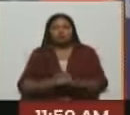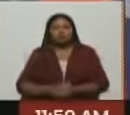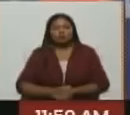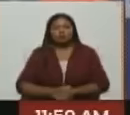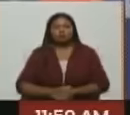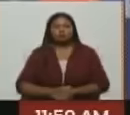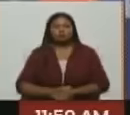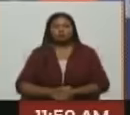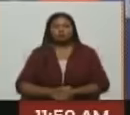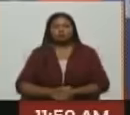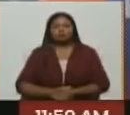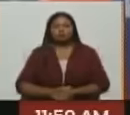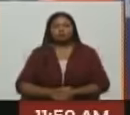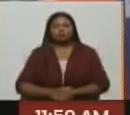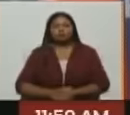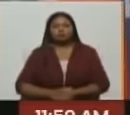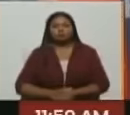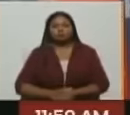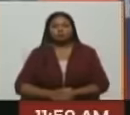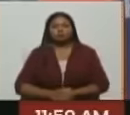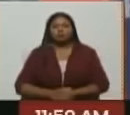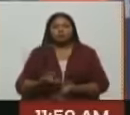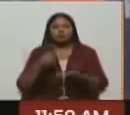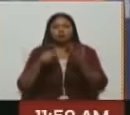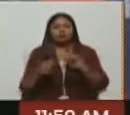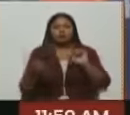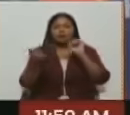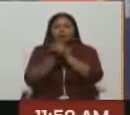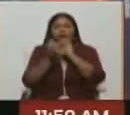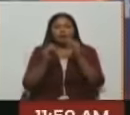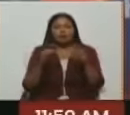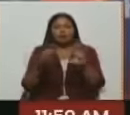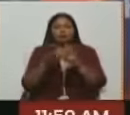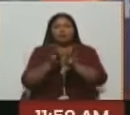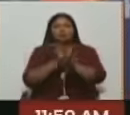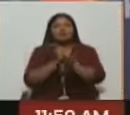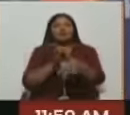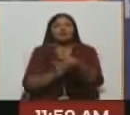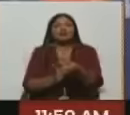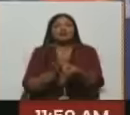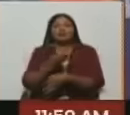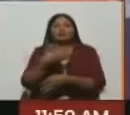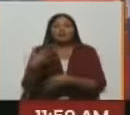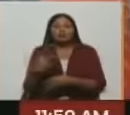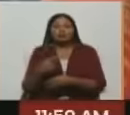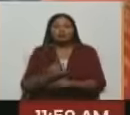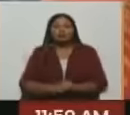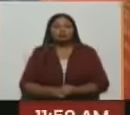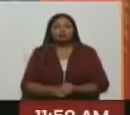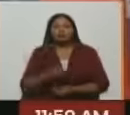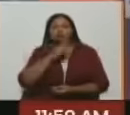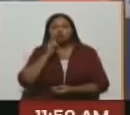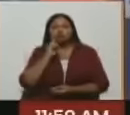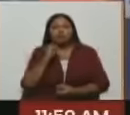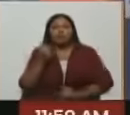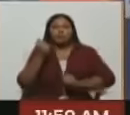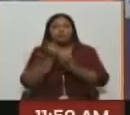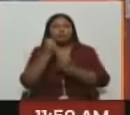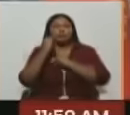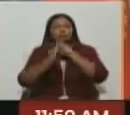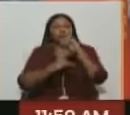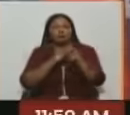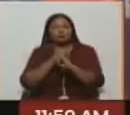desmantelada con varios detenidos, llamada Brazalete Blanco, con apoyo incluso de medios internacionales